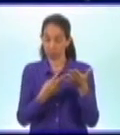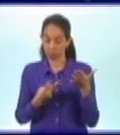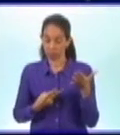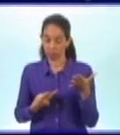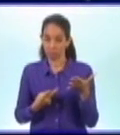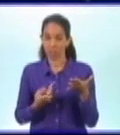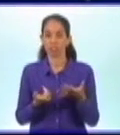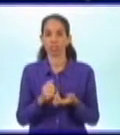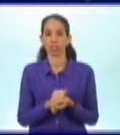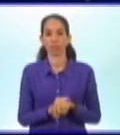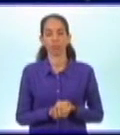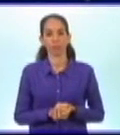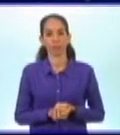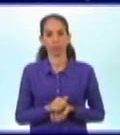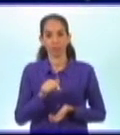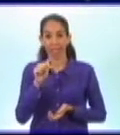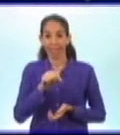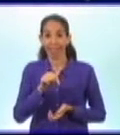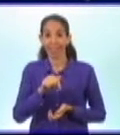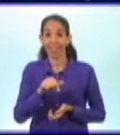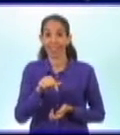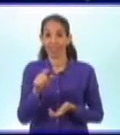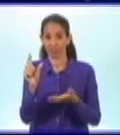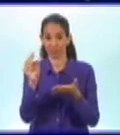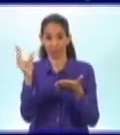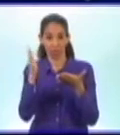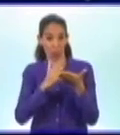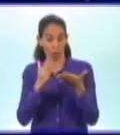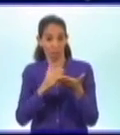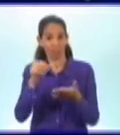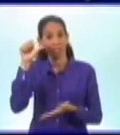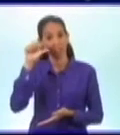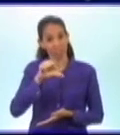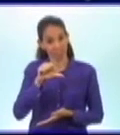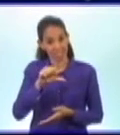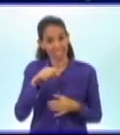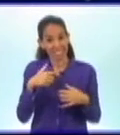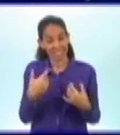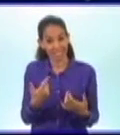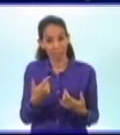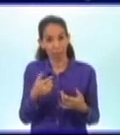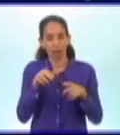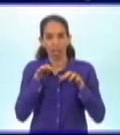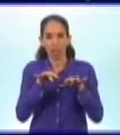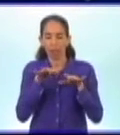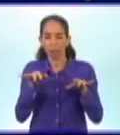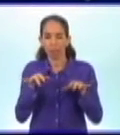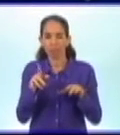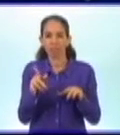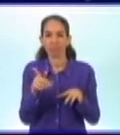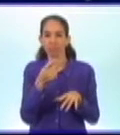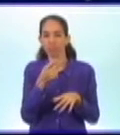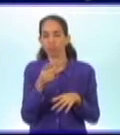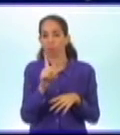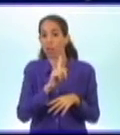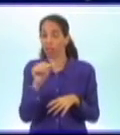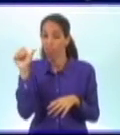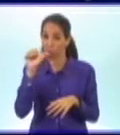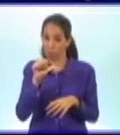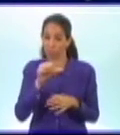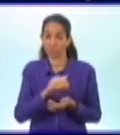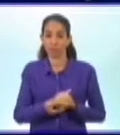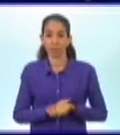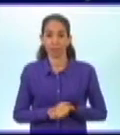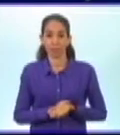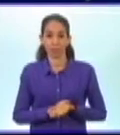es incorrecto, porque no es necesario. Ha sido un error de impresión. En la otra oración que